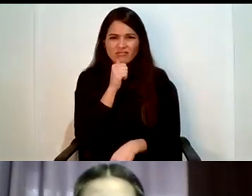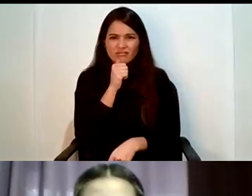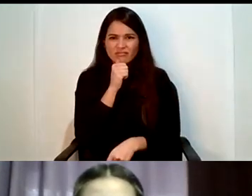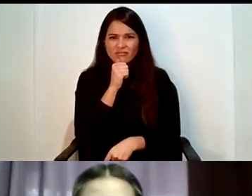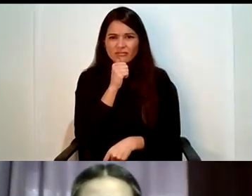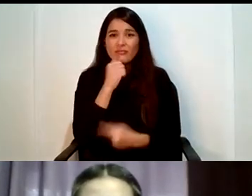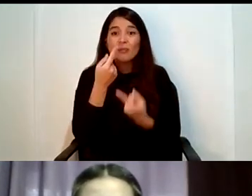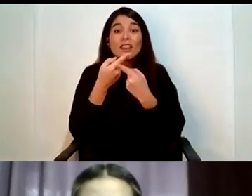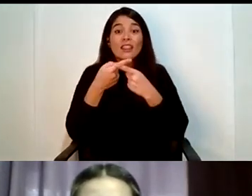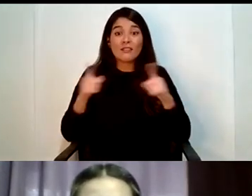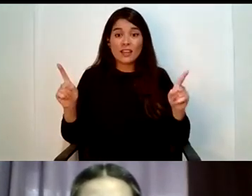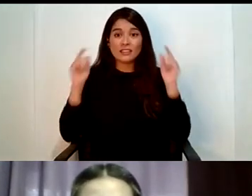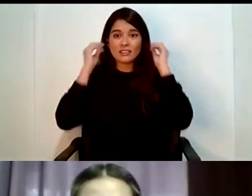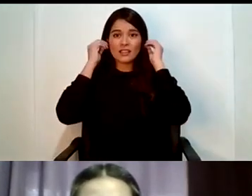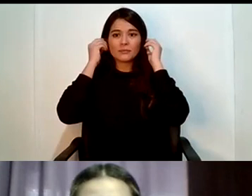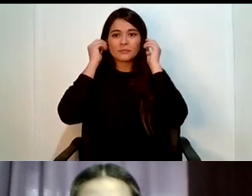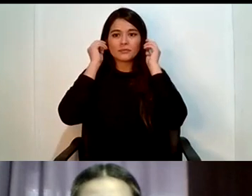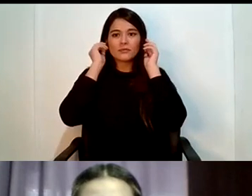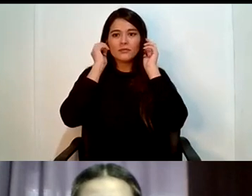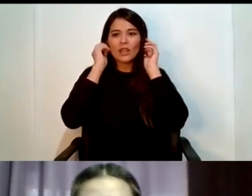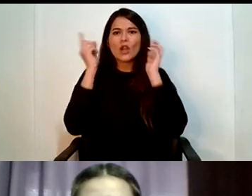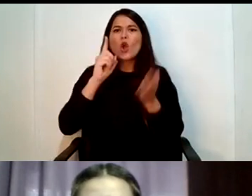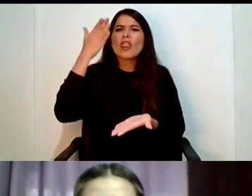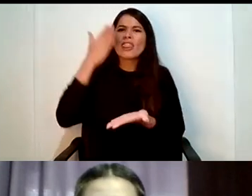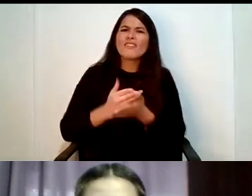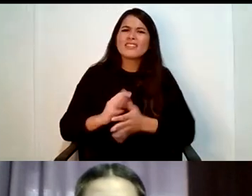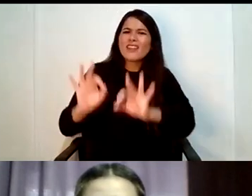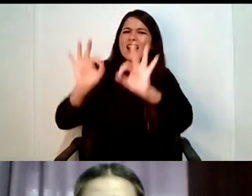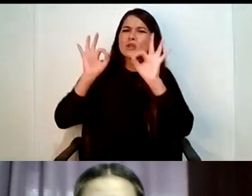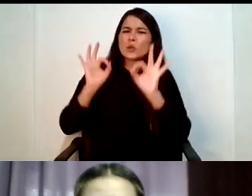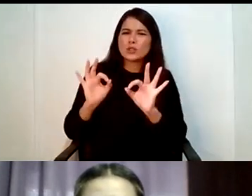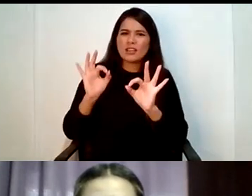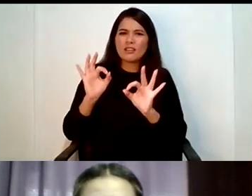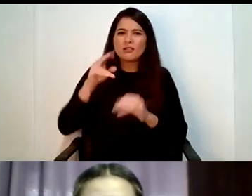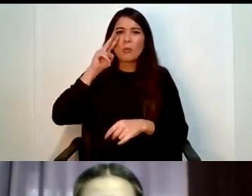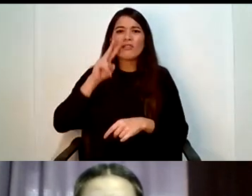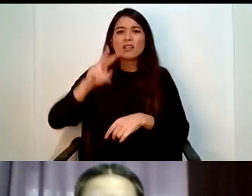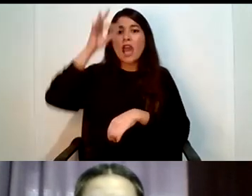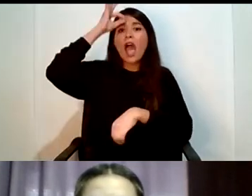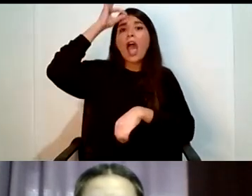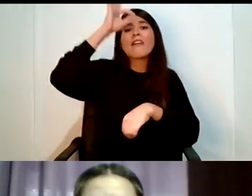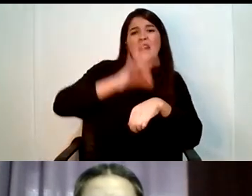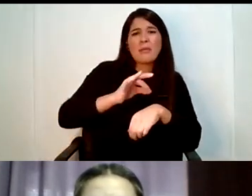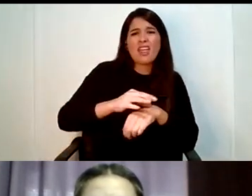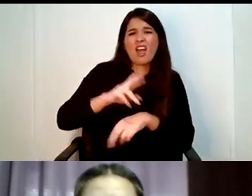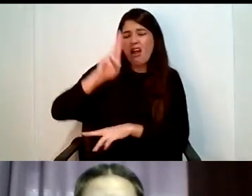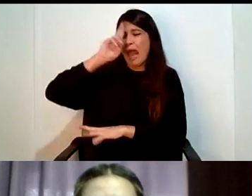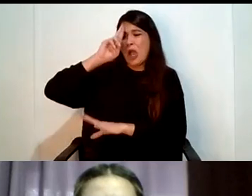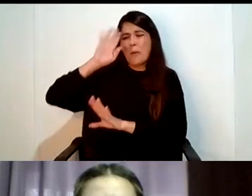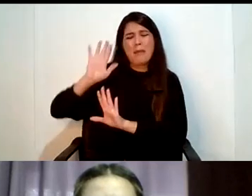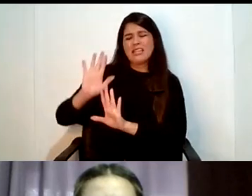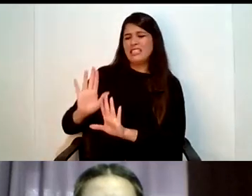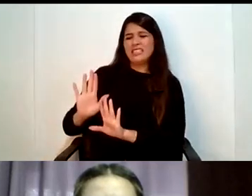La diferencia no debería considerarse de manera exclusiva desde la perspectiva de la enfermedad o la anomalía.